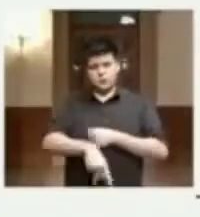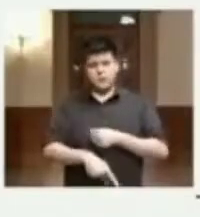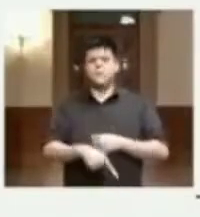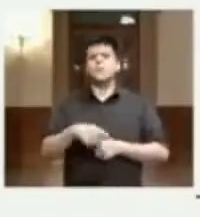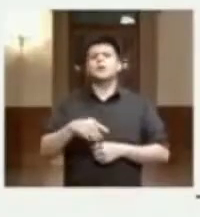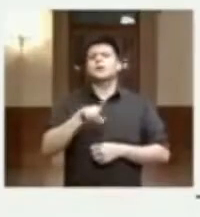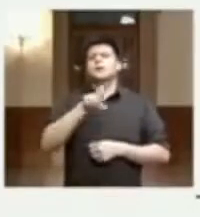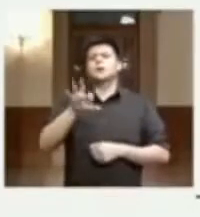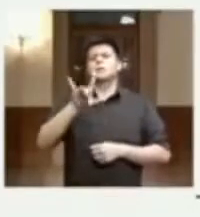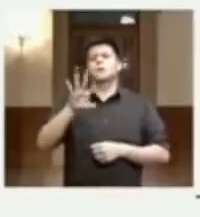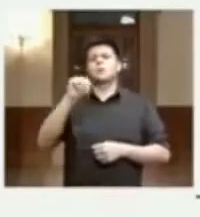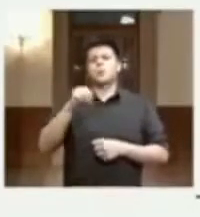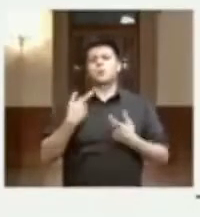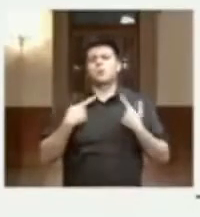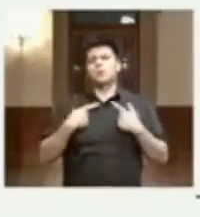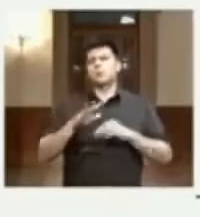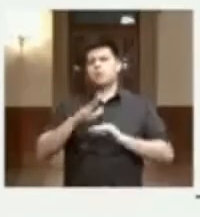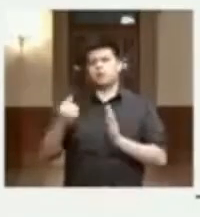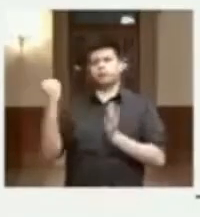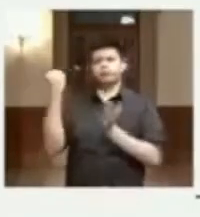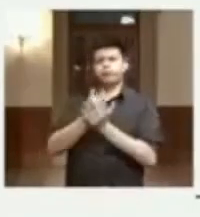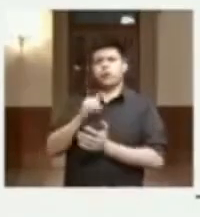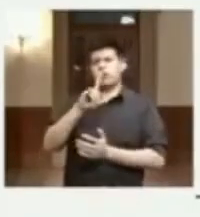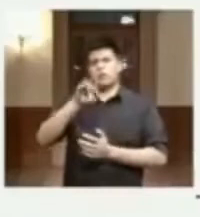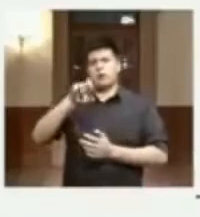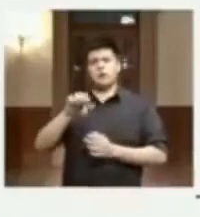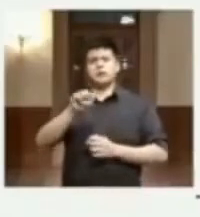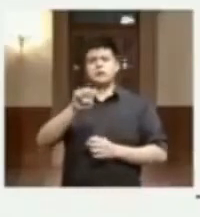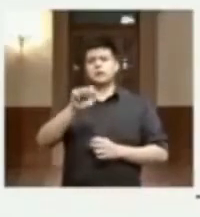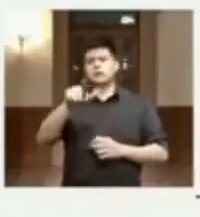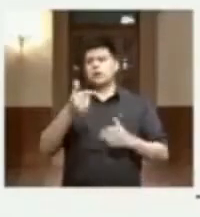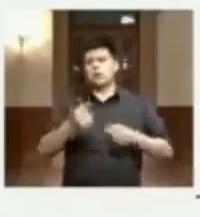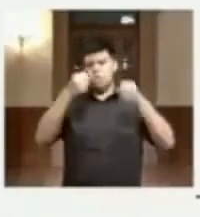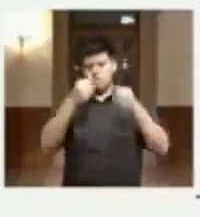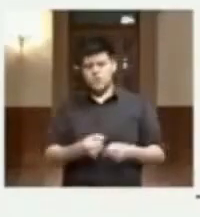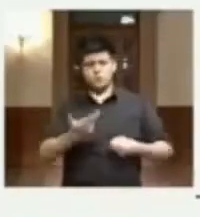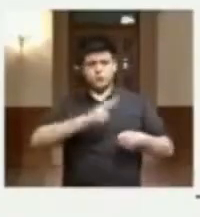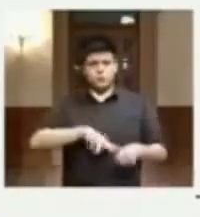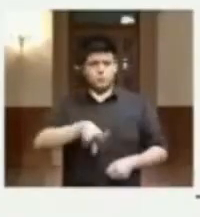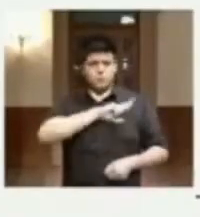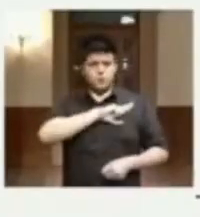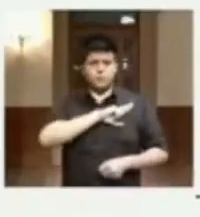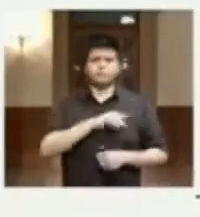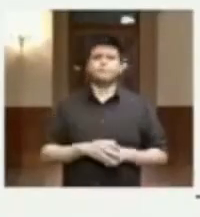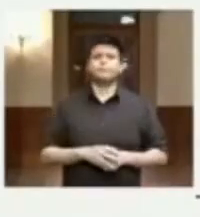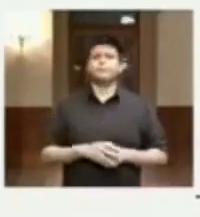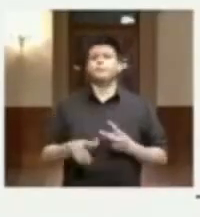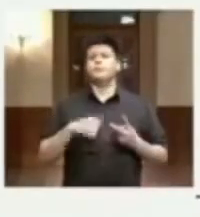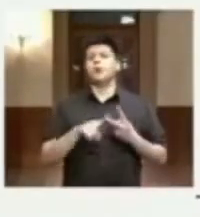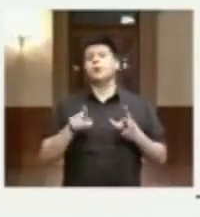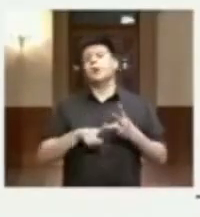casos que están validados por el indre 67 casos confirmados por hospitales privados y